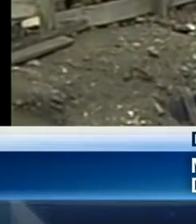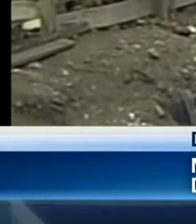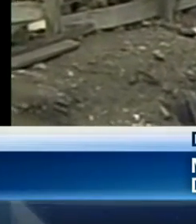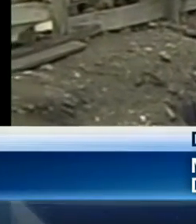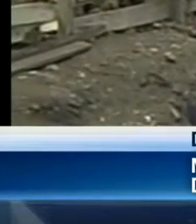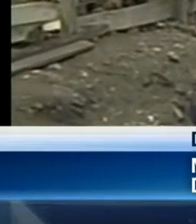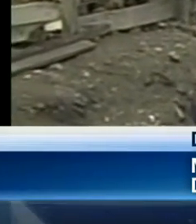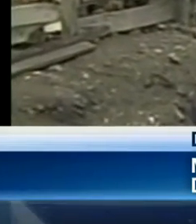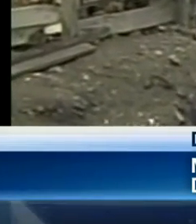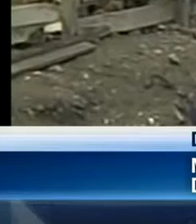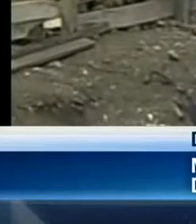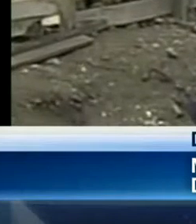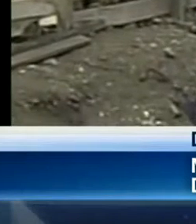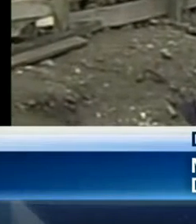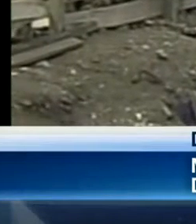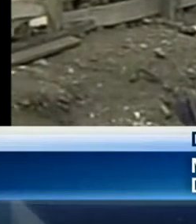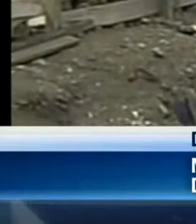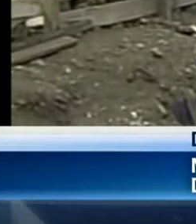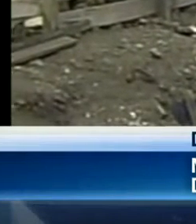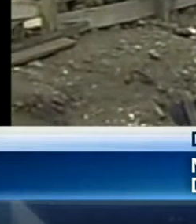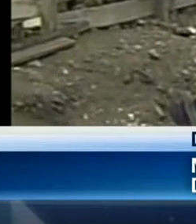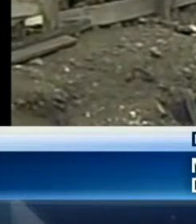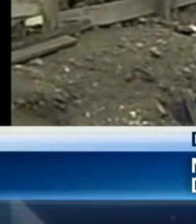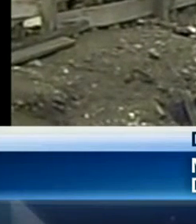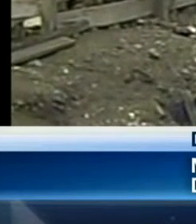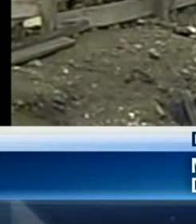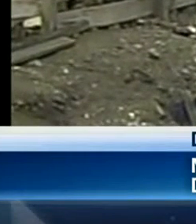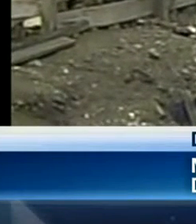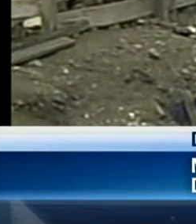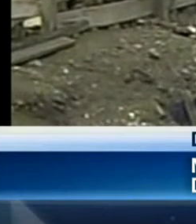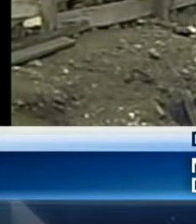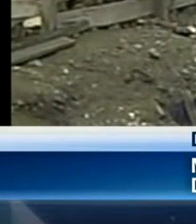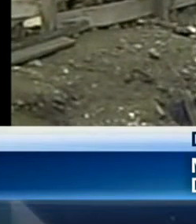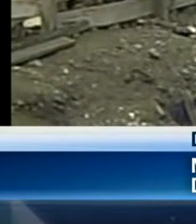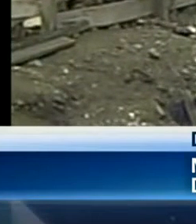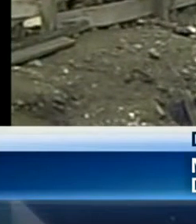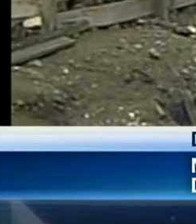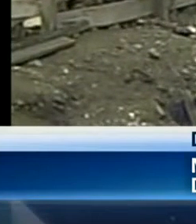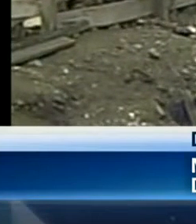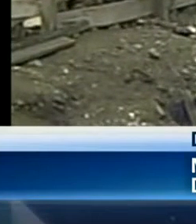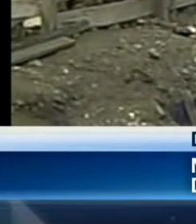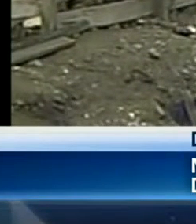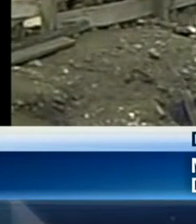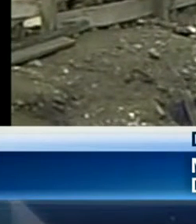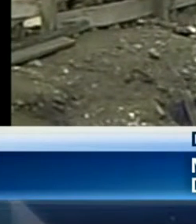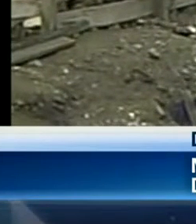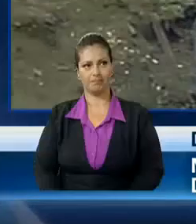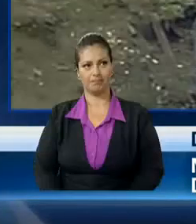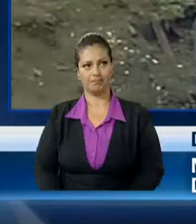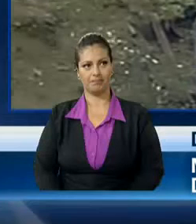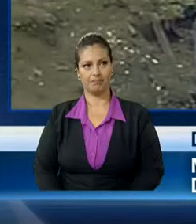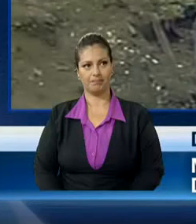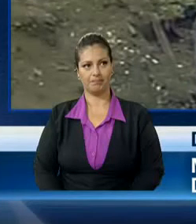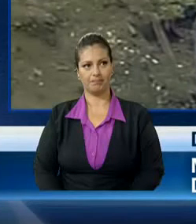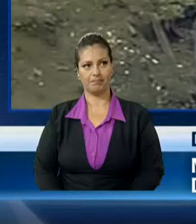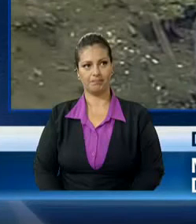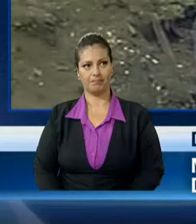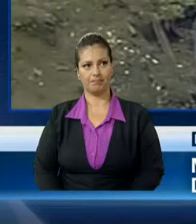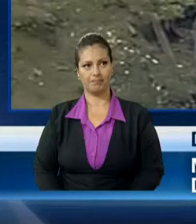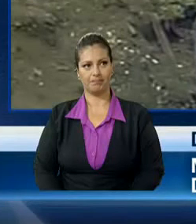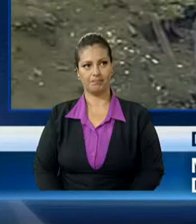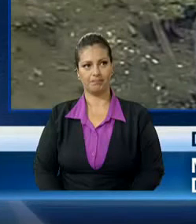encargados de la limpieza de allá, del estuario del agua. Puerto Limpio nos va a colaborar también con un poco de limpieza aquí en los